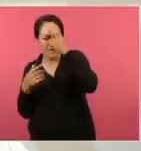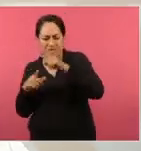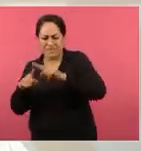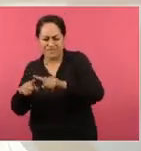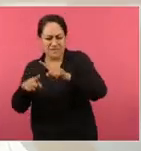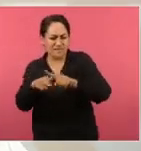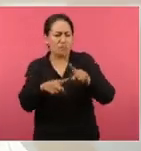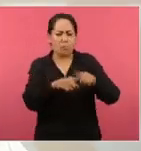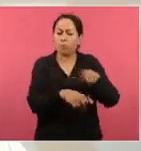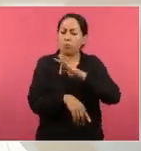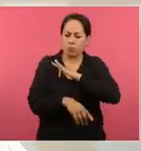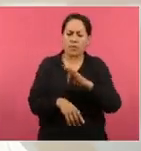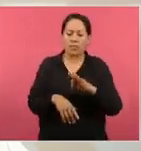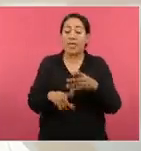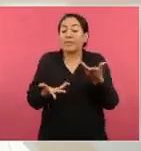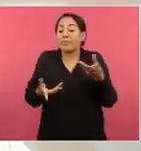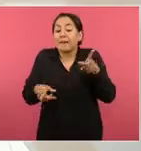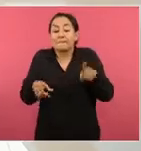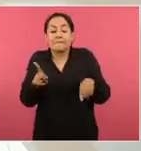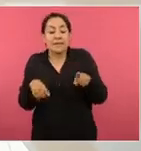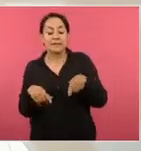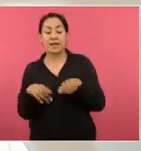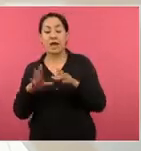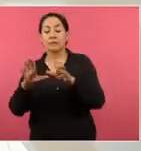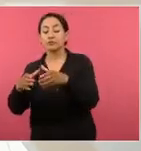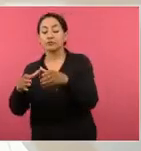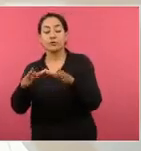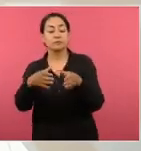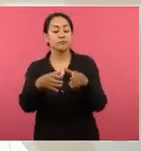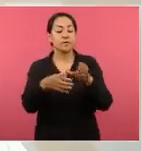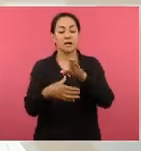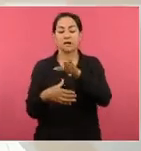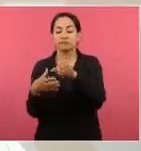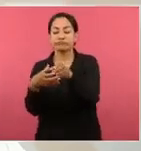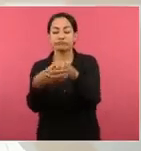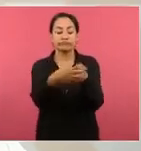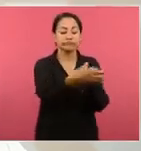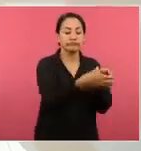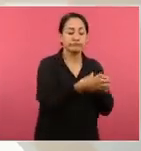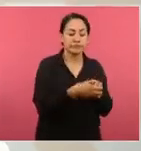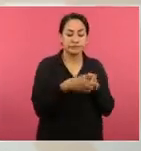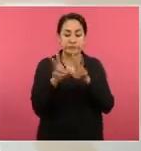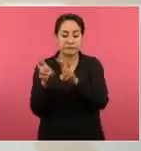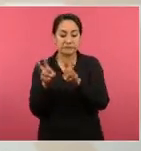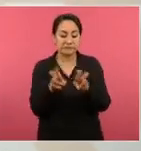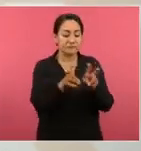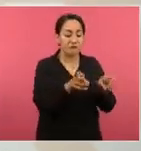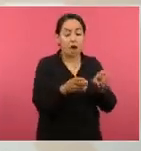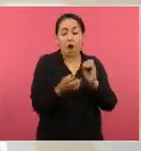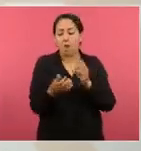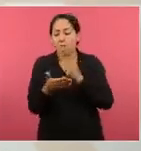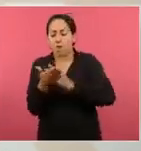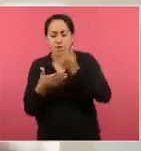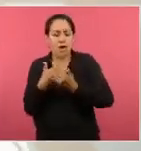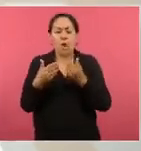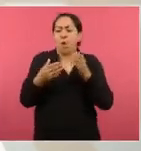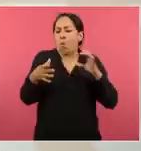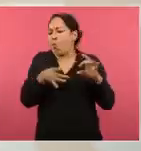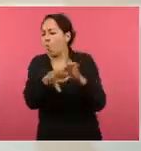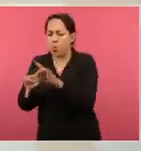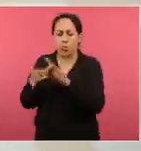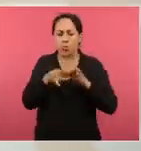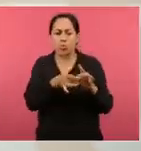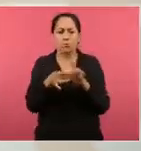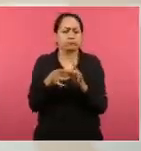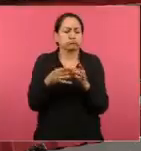se plantean cada campo formativo, o bien un proyecto colegiado, ¿no? Todo atendiendo o todo en el